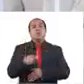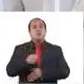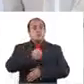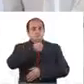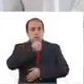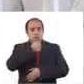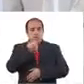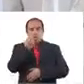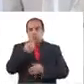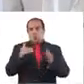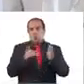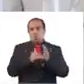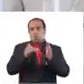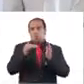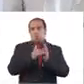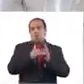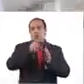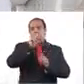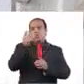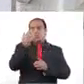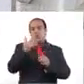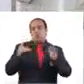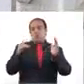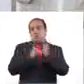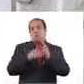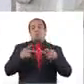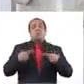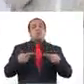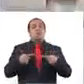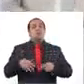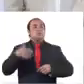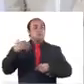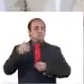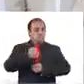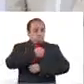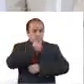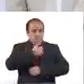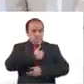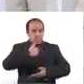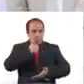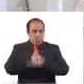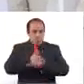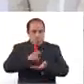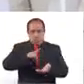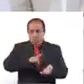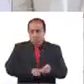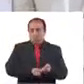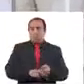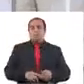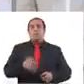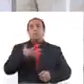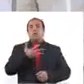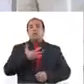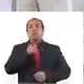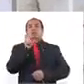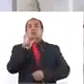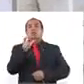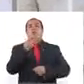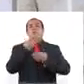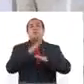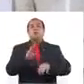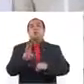.250.000 personas adultas mayores de la ciudad van a tener su tarjeta del Banco de Bienestar